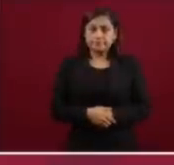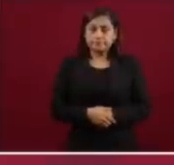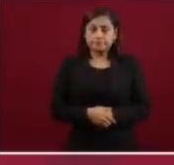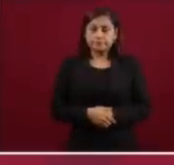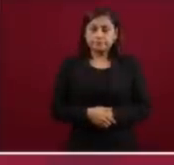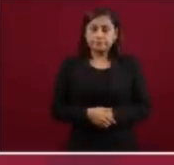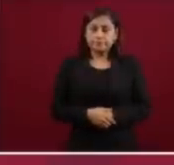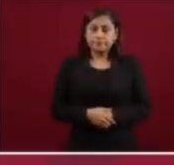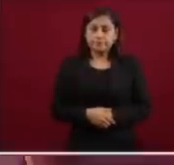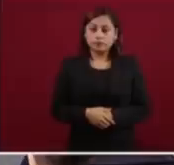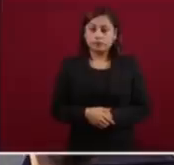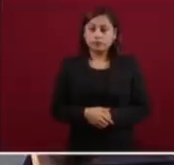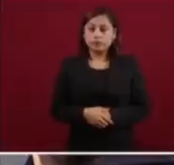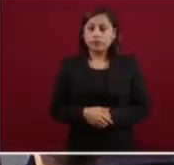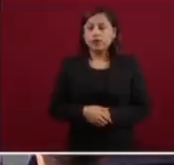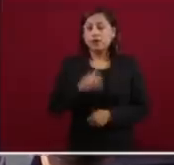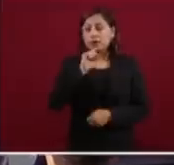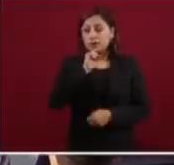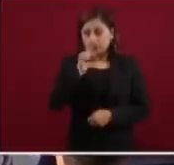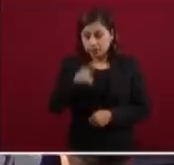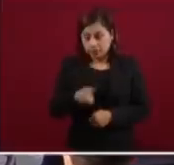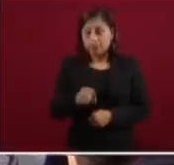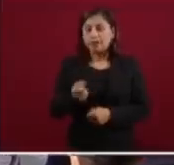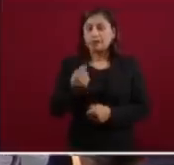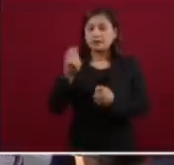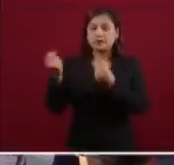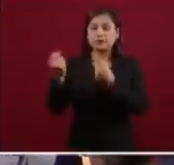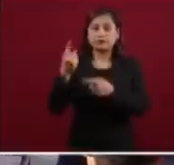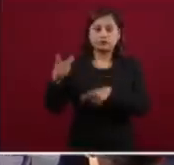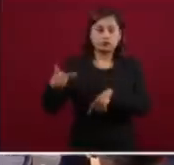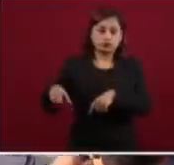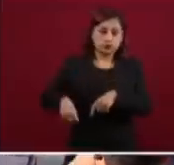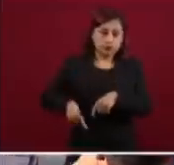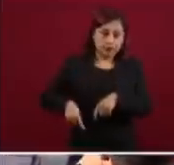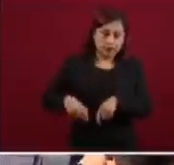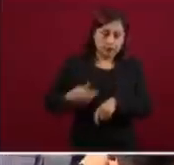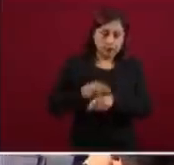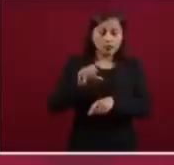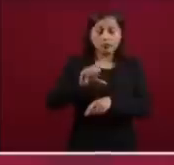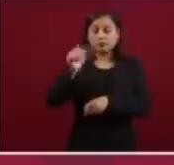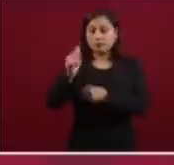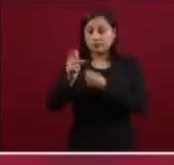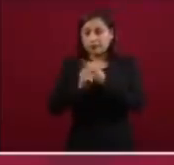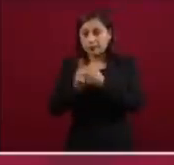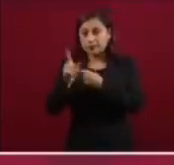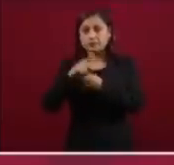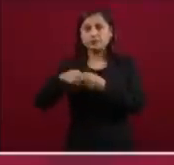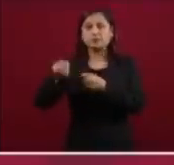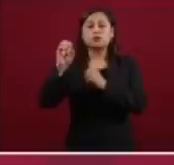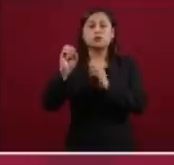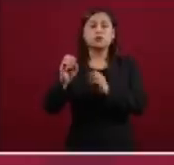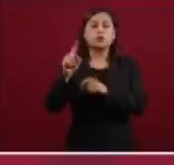lo vamos a hacer con primeros ministros con jefes de estado de otros países